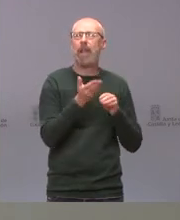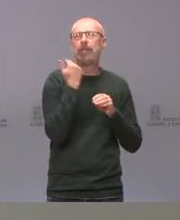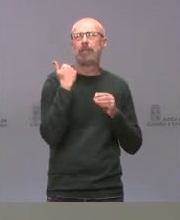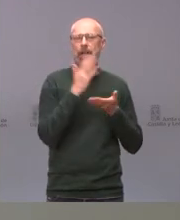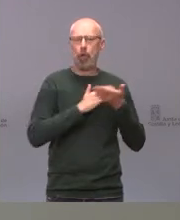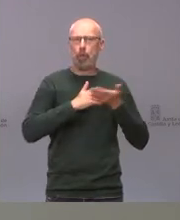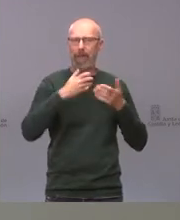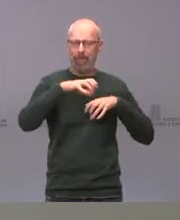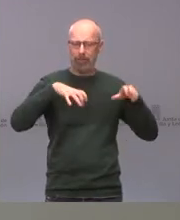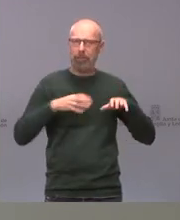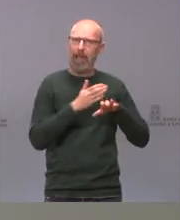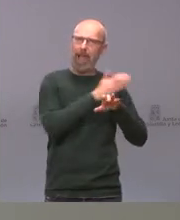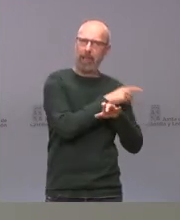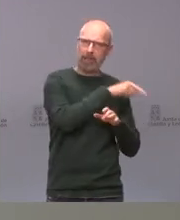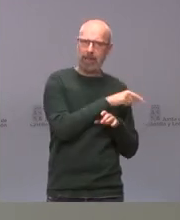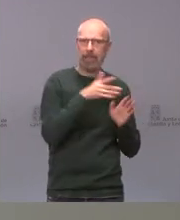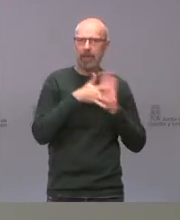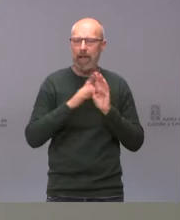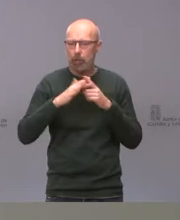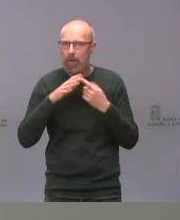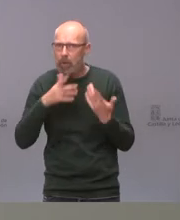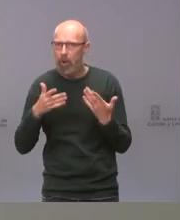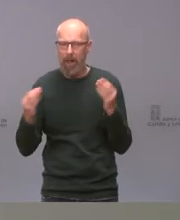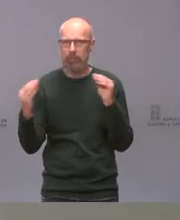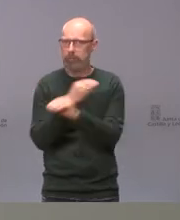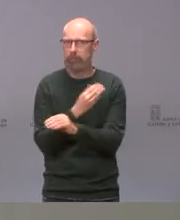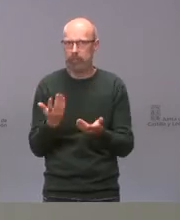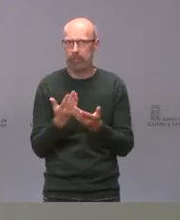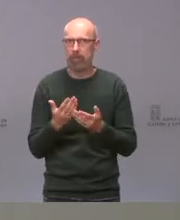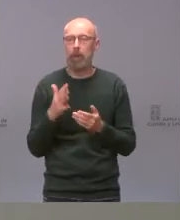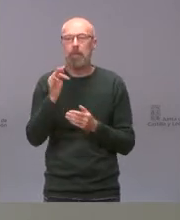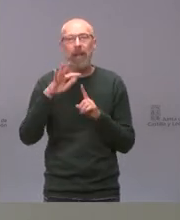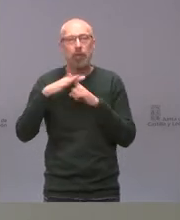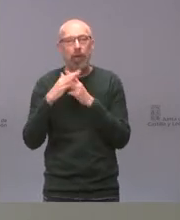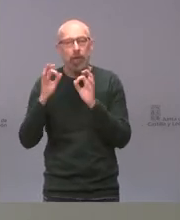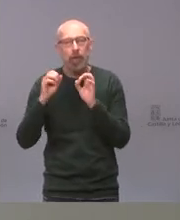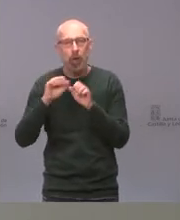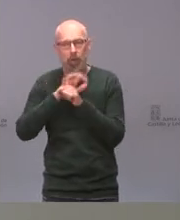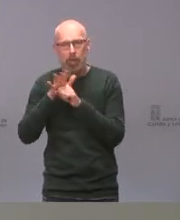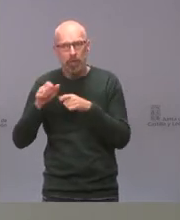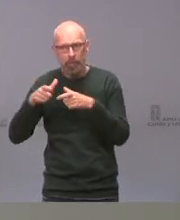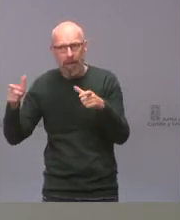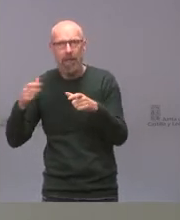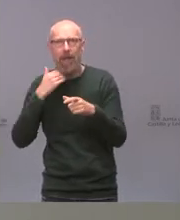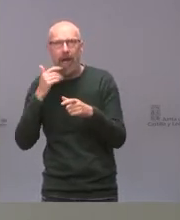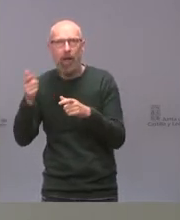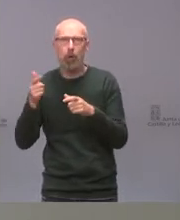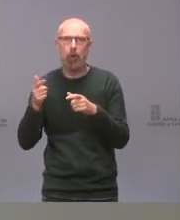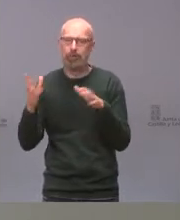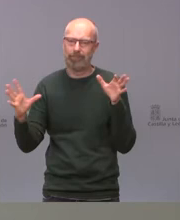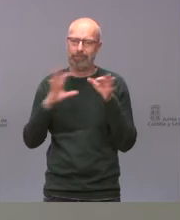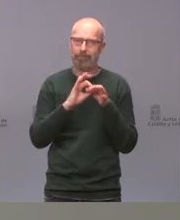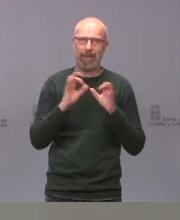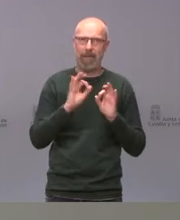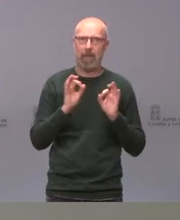tenemos en este momento, y desde luego no responde a una situación de pandemias. Puede que no haya ninguna pandemia